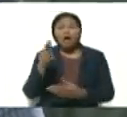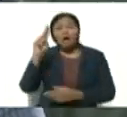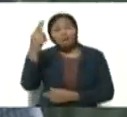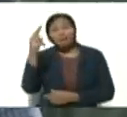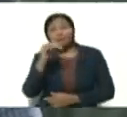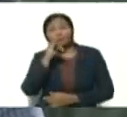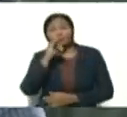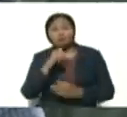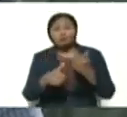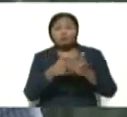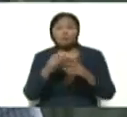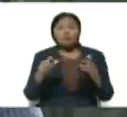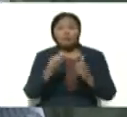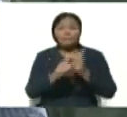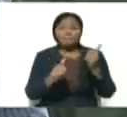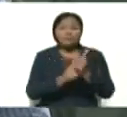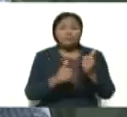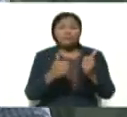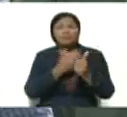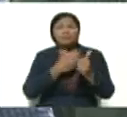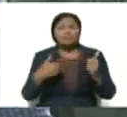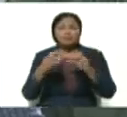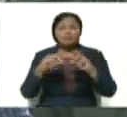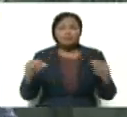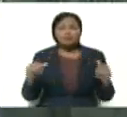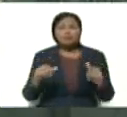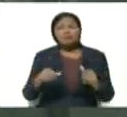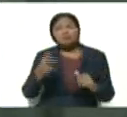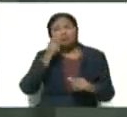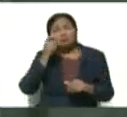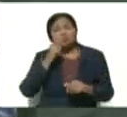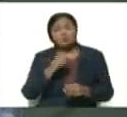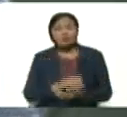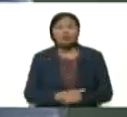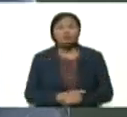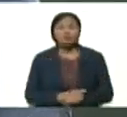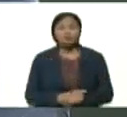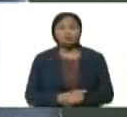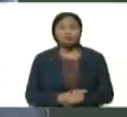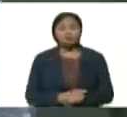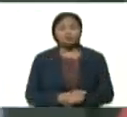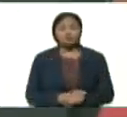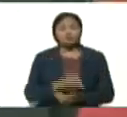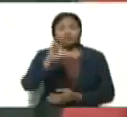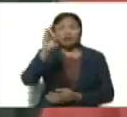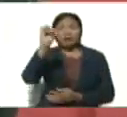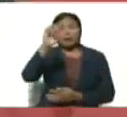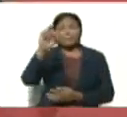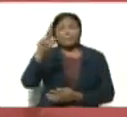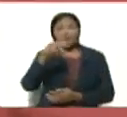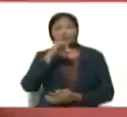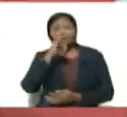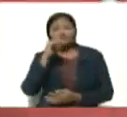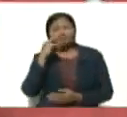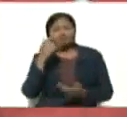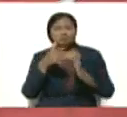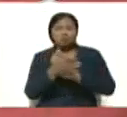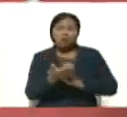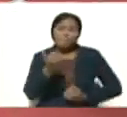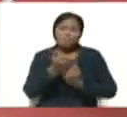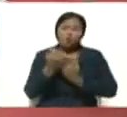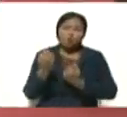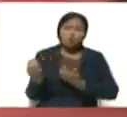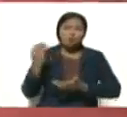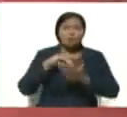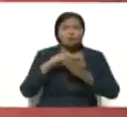será ampliada por la vicepresidenta sectorial para la Seguridad Ciudadana y la Paz, almirante en jefa, Carmen Meléndez. Sin duda alguna, el pueblo de Venezuela ratifica una vez